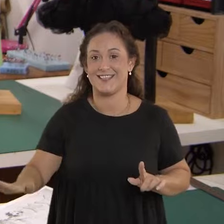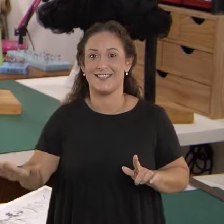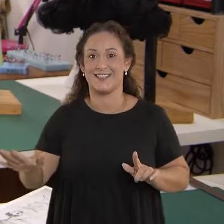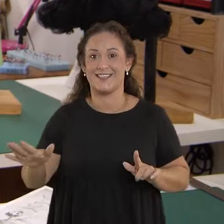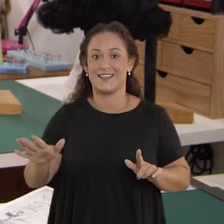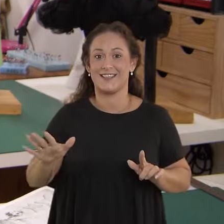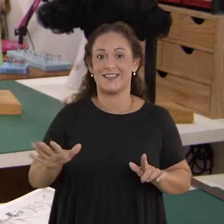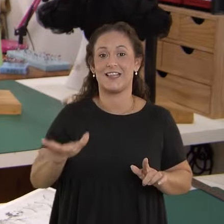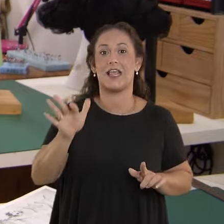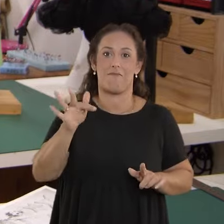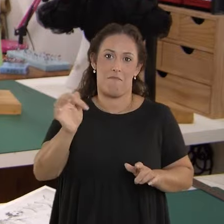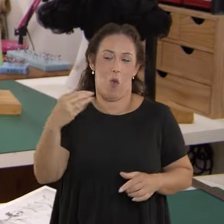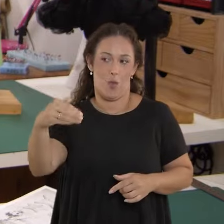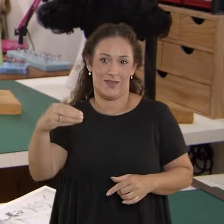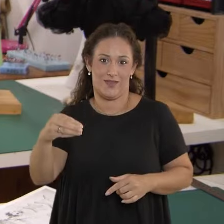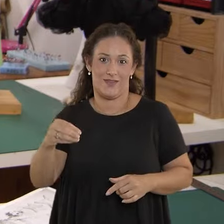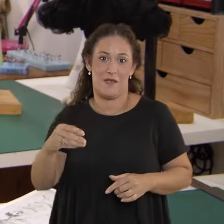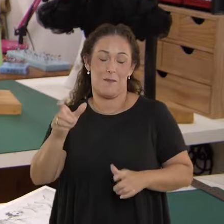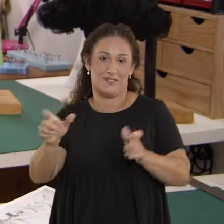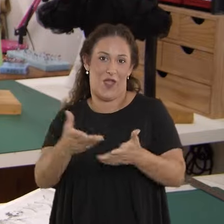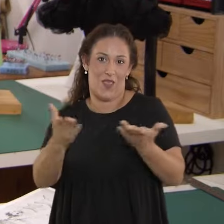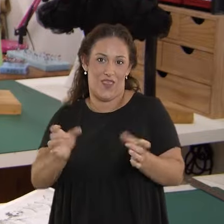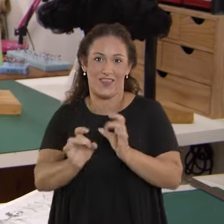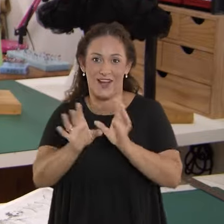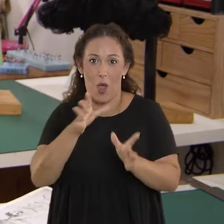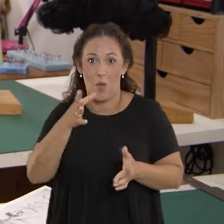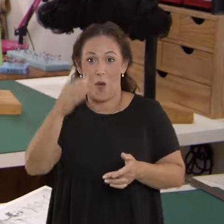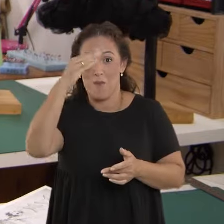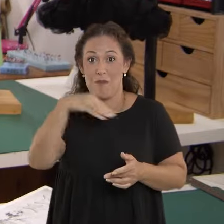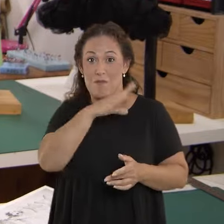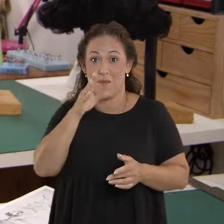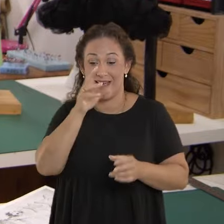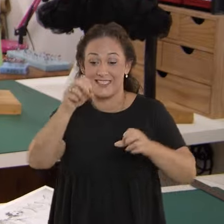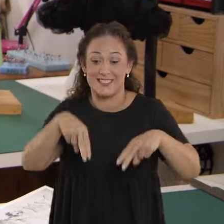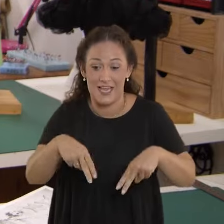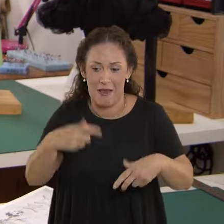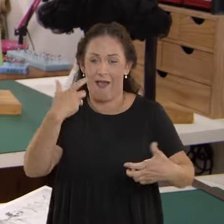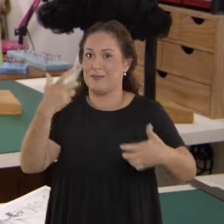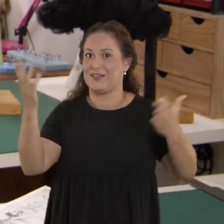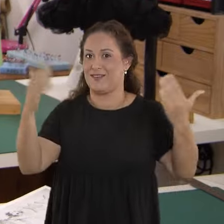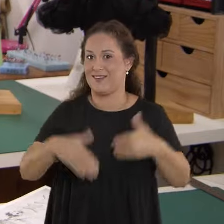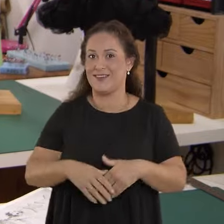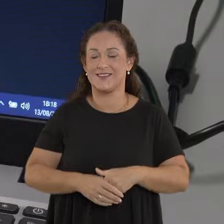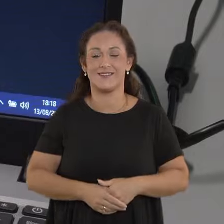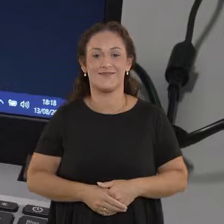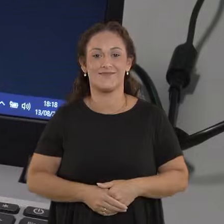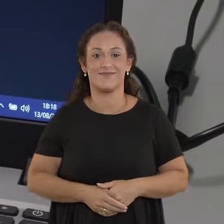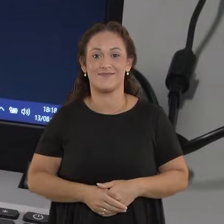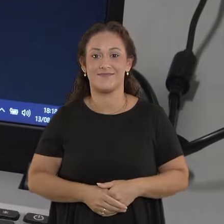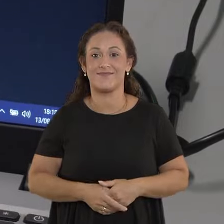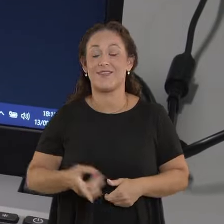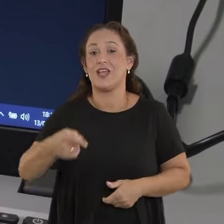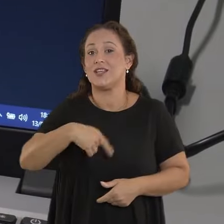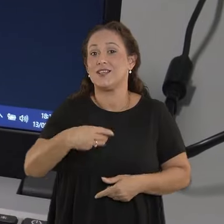la infancia, la juventud también, para todos los públicos, por supuesto, porque si papás y mamás no hay espectáculo.